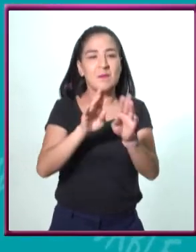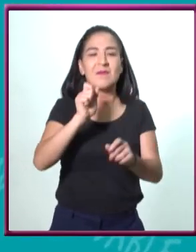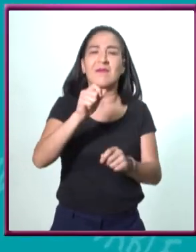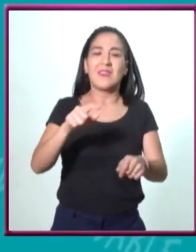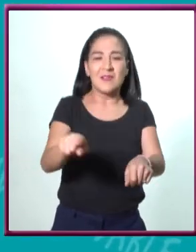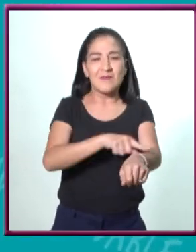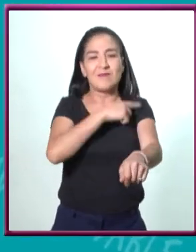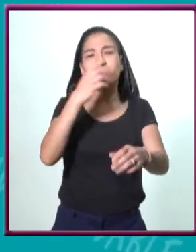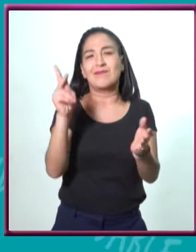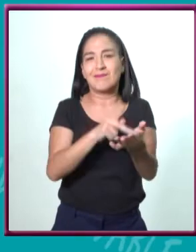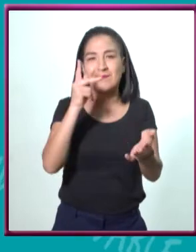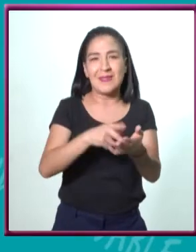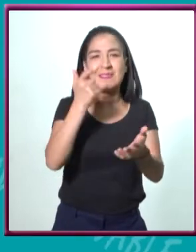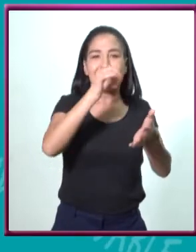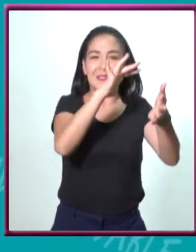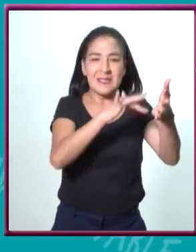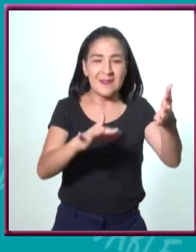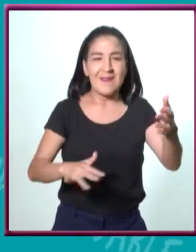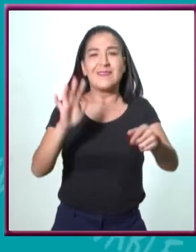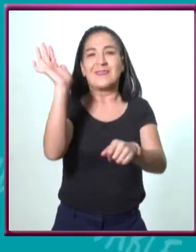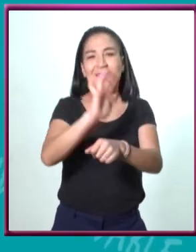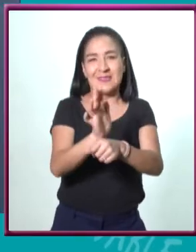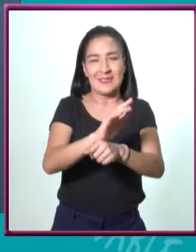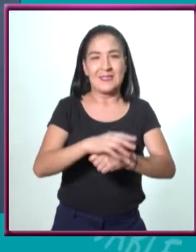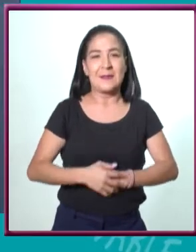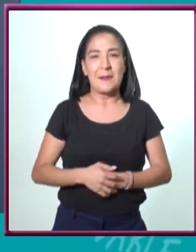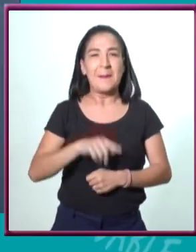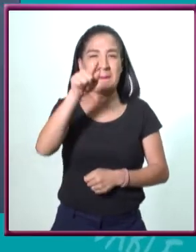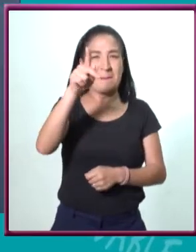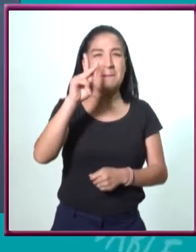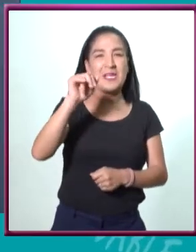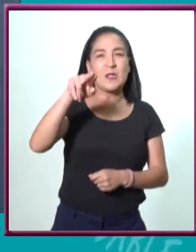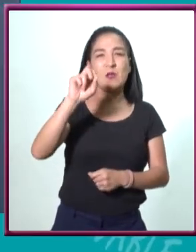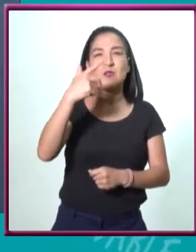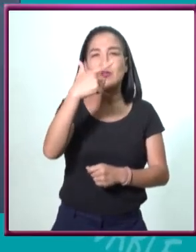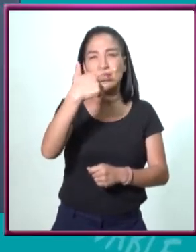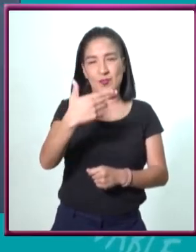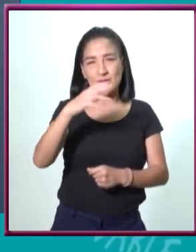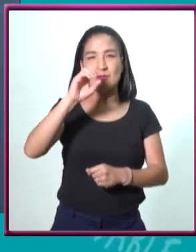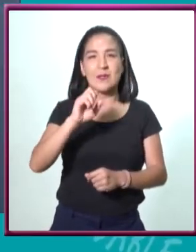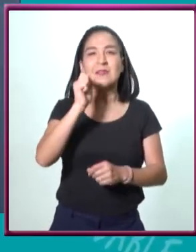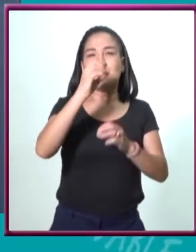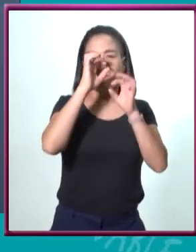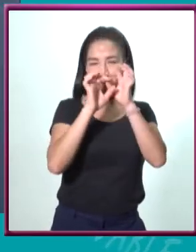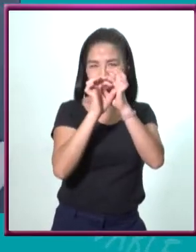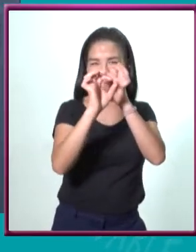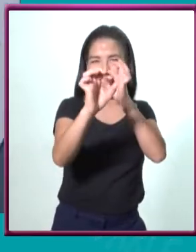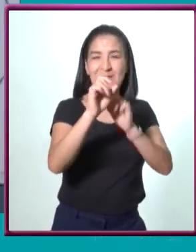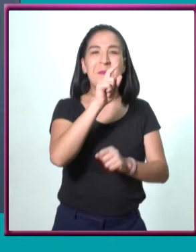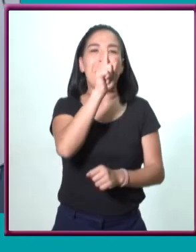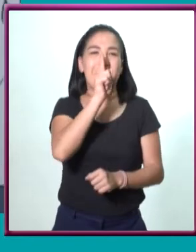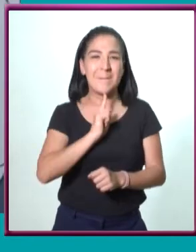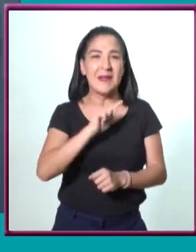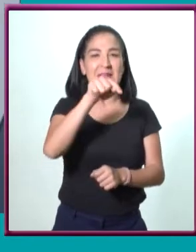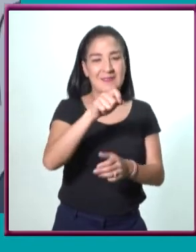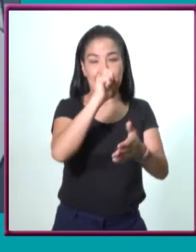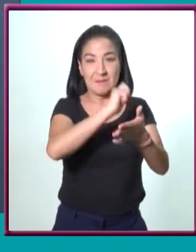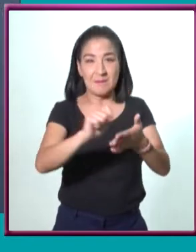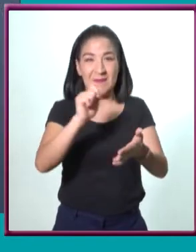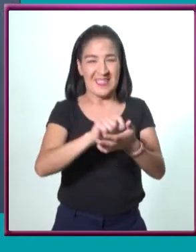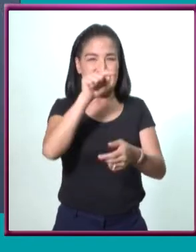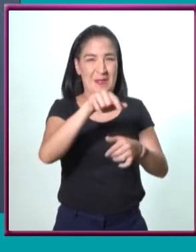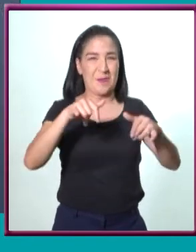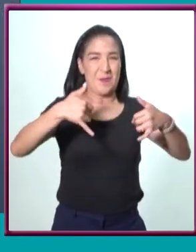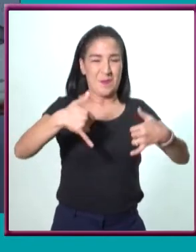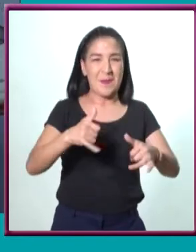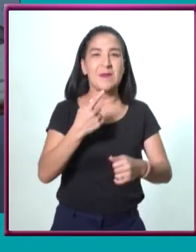tratado infinidad de veces en la literatura y el cine. Pinocho es una historia escrita por Carlo Collodi. A este muñeco